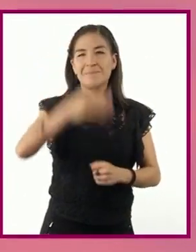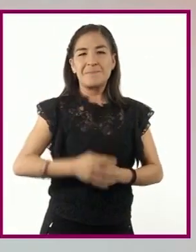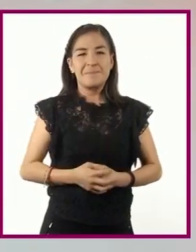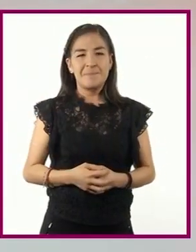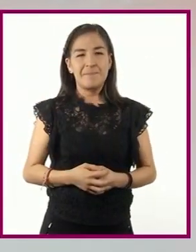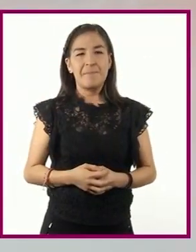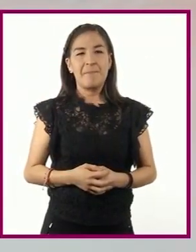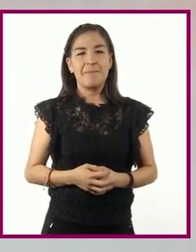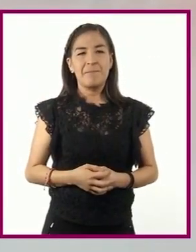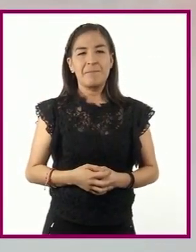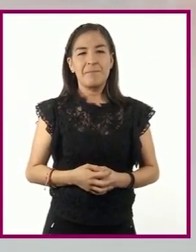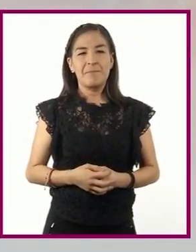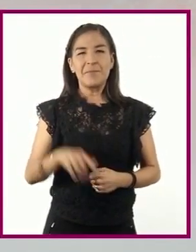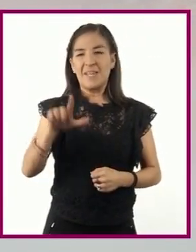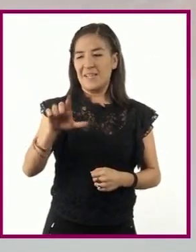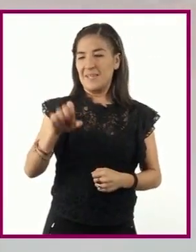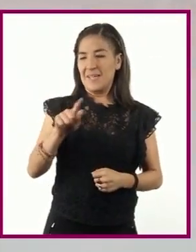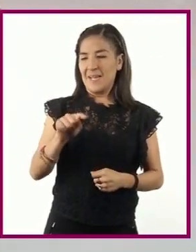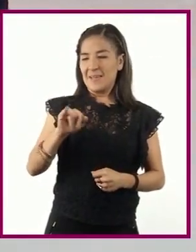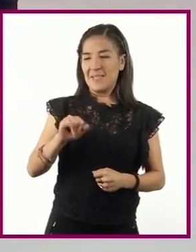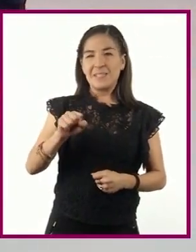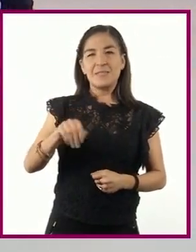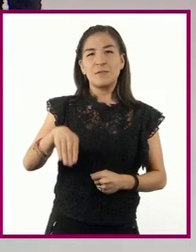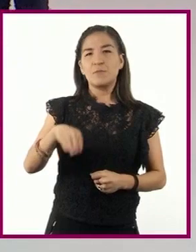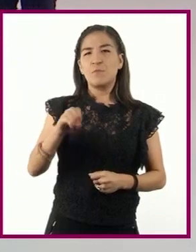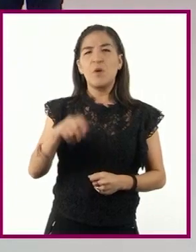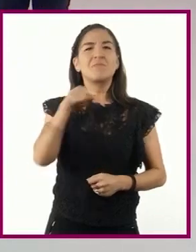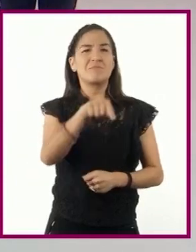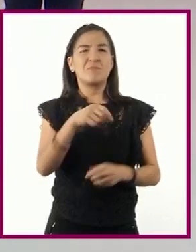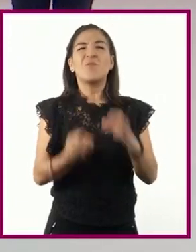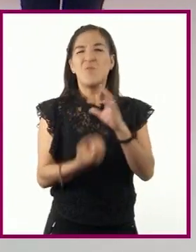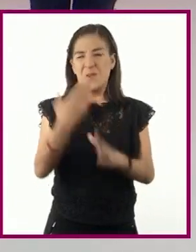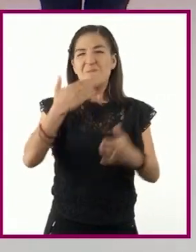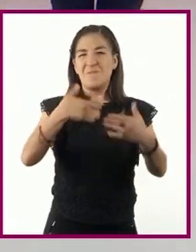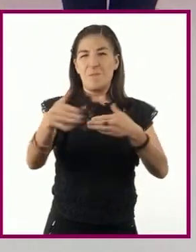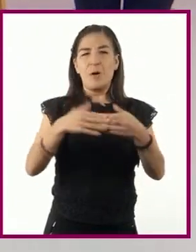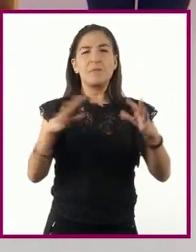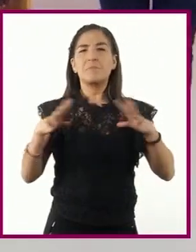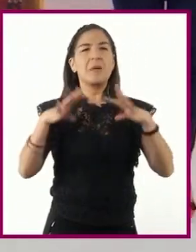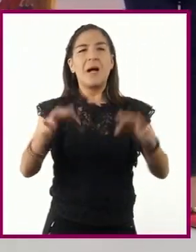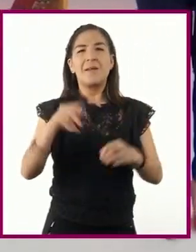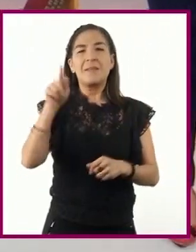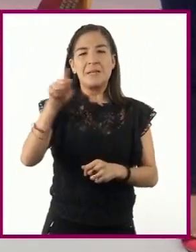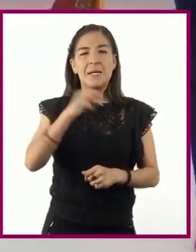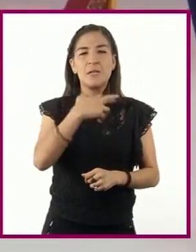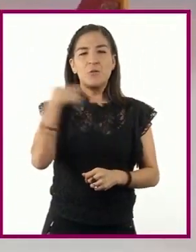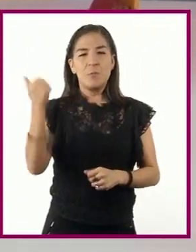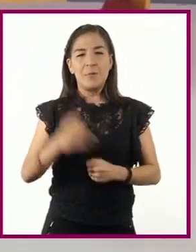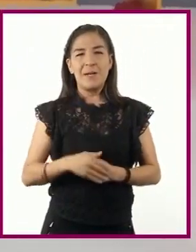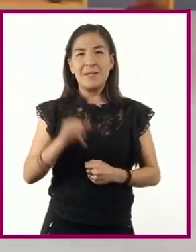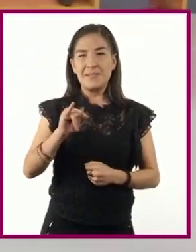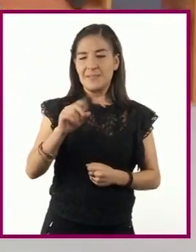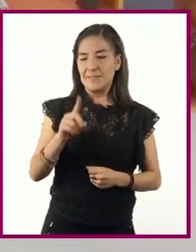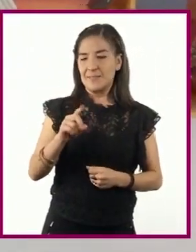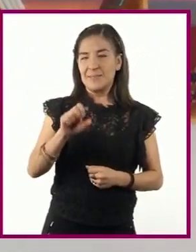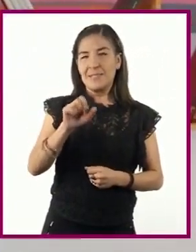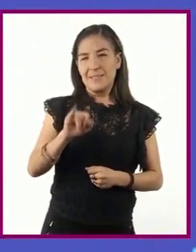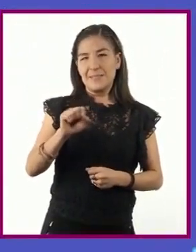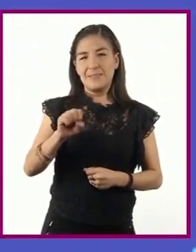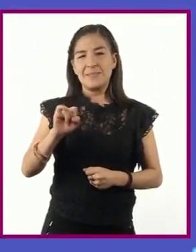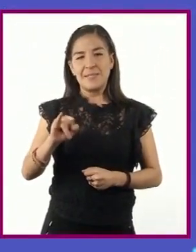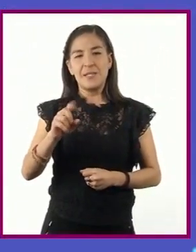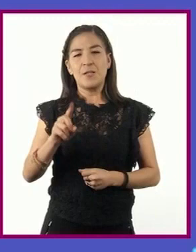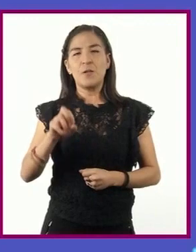llamado letrismo, un movimiento vanguardista fundado por el romano Isidore Isou en París,